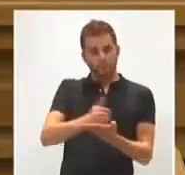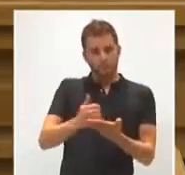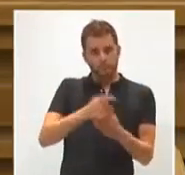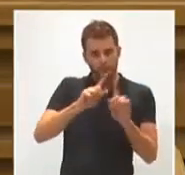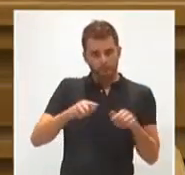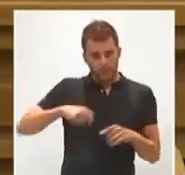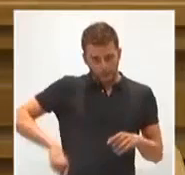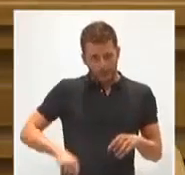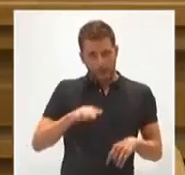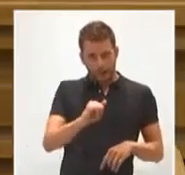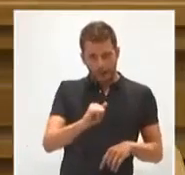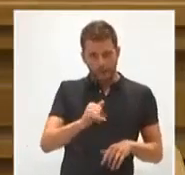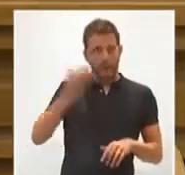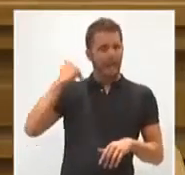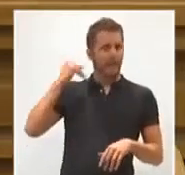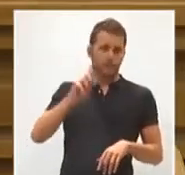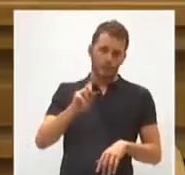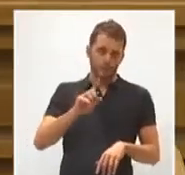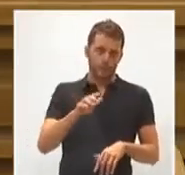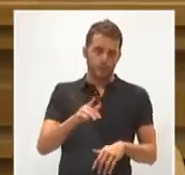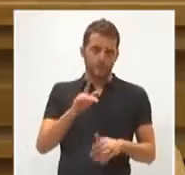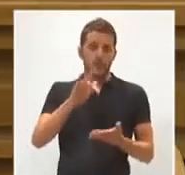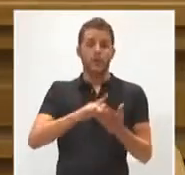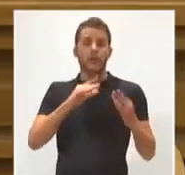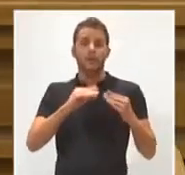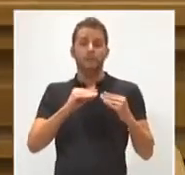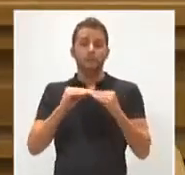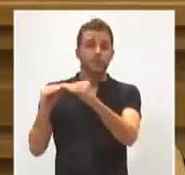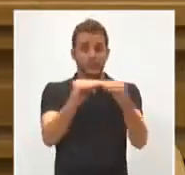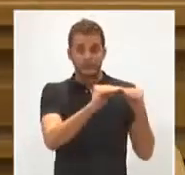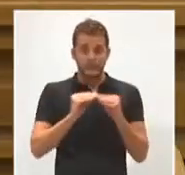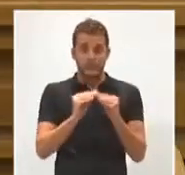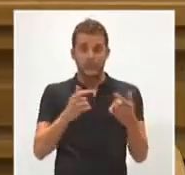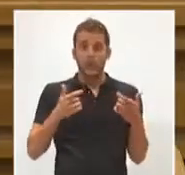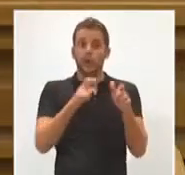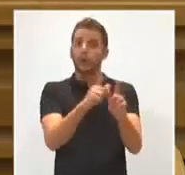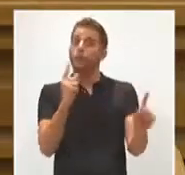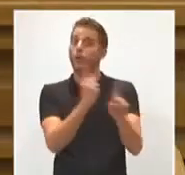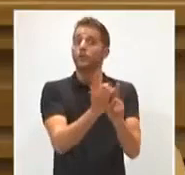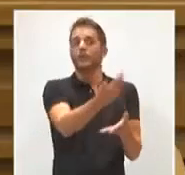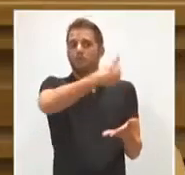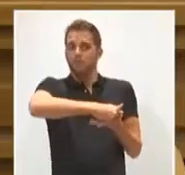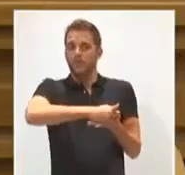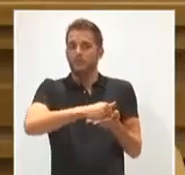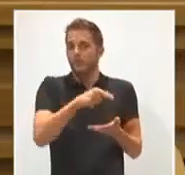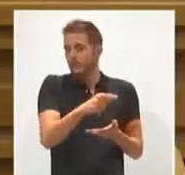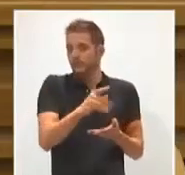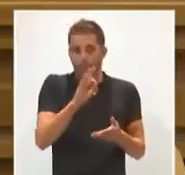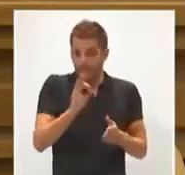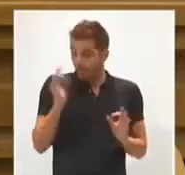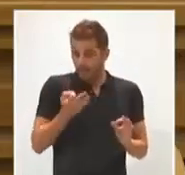por unanimidad y a petición de la oposición se cobra como tiene que ser que por otro lado el estudio